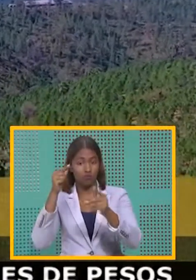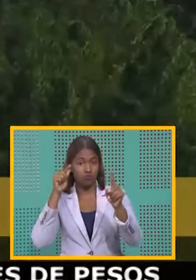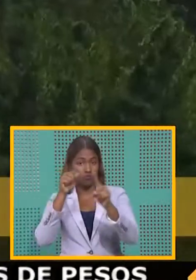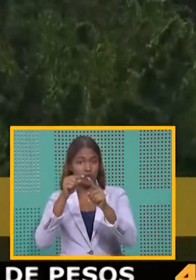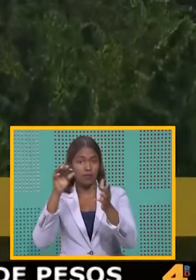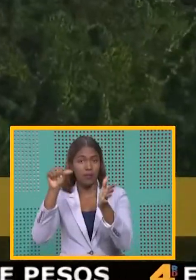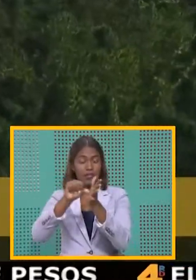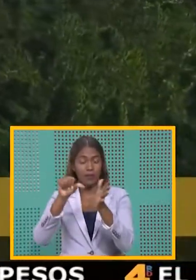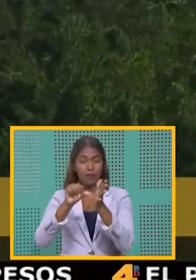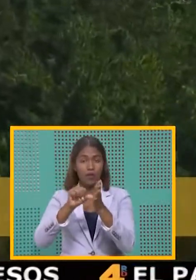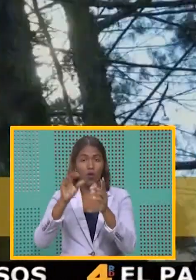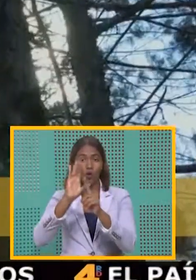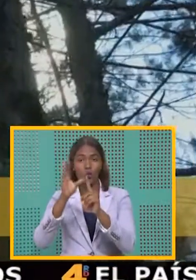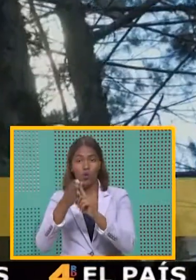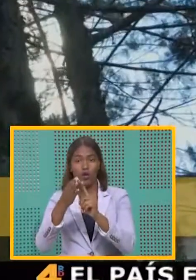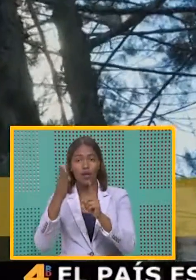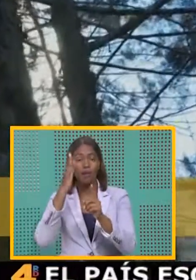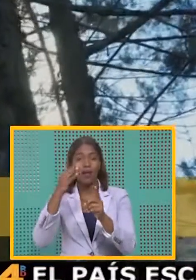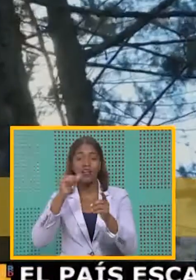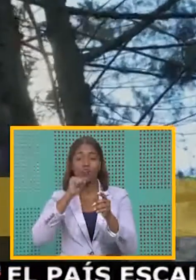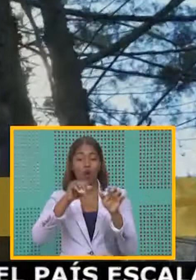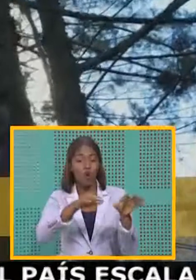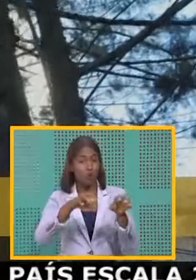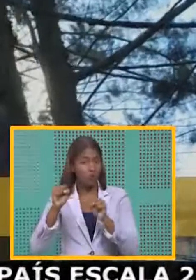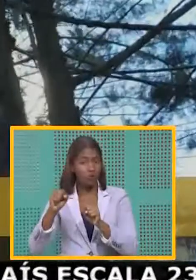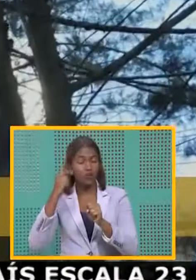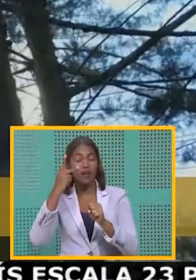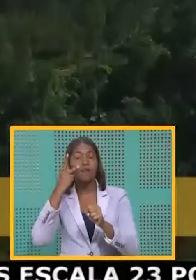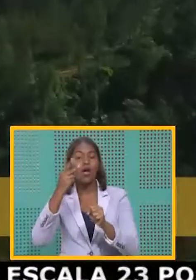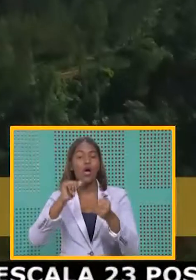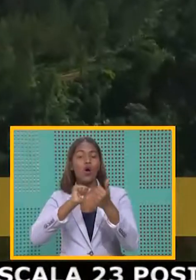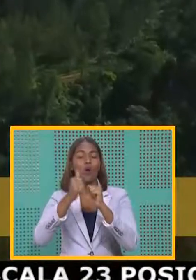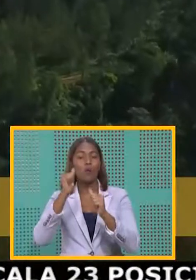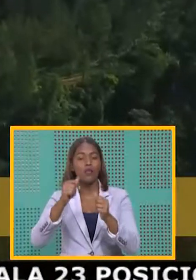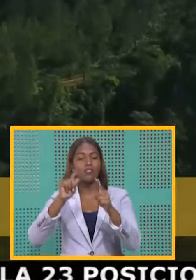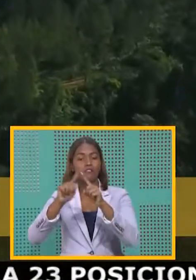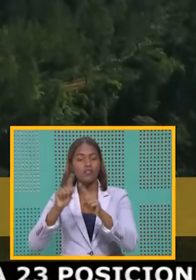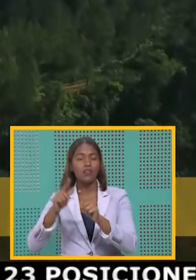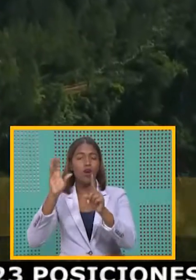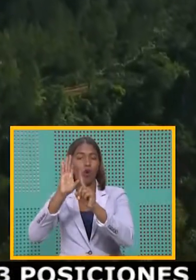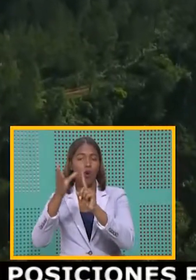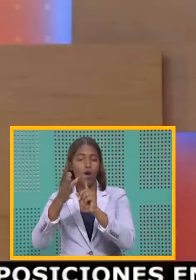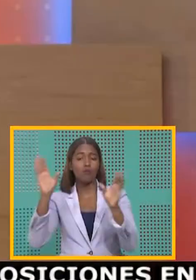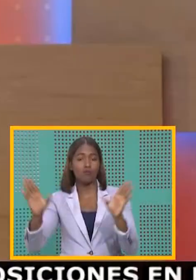oral e intangible, que se mide mediante el número de expresiones culturales.